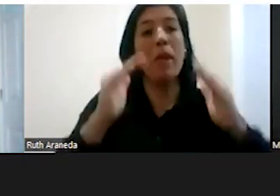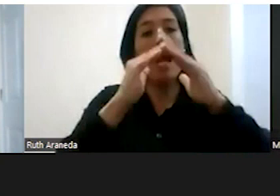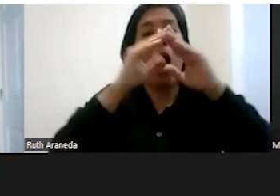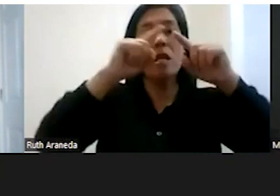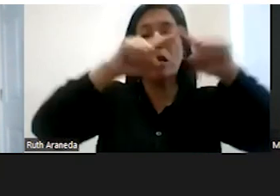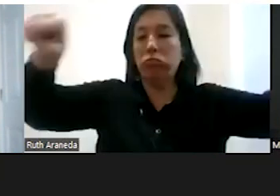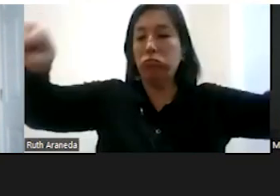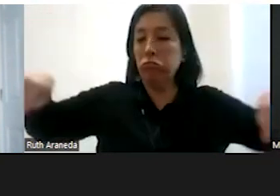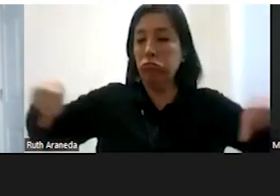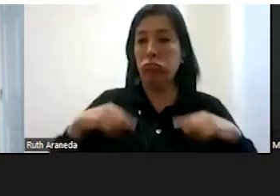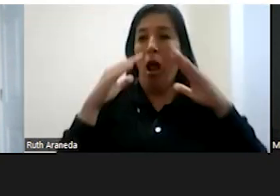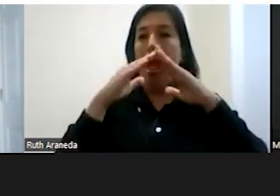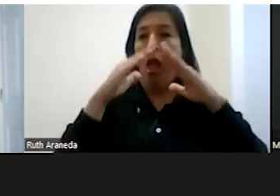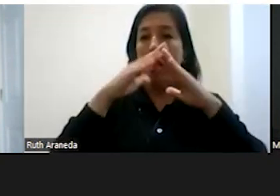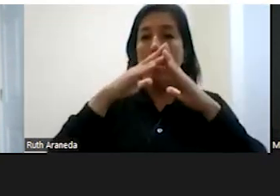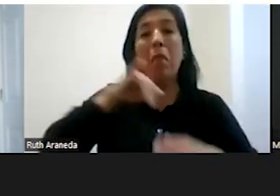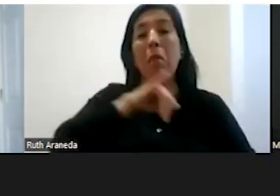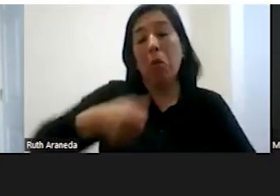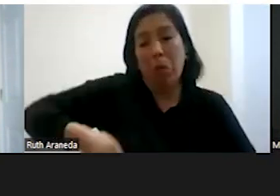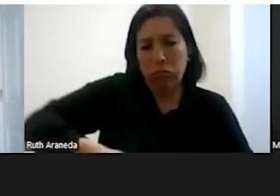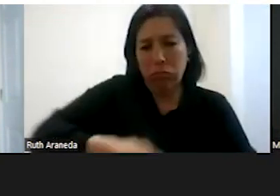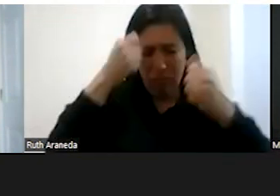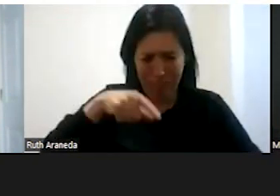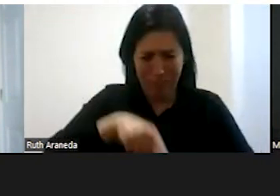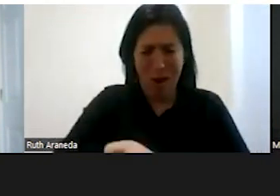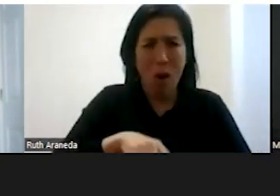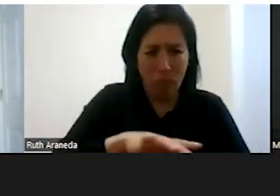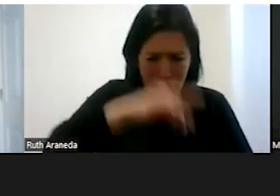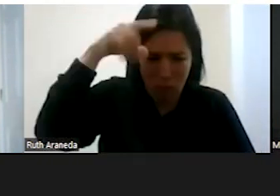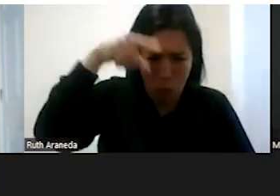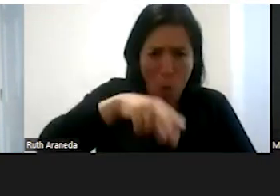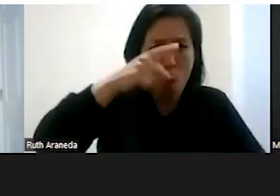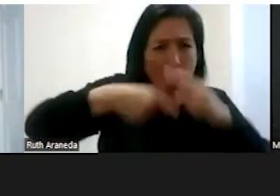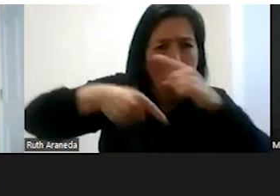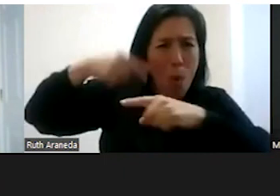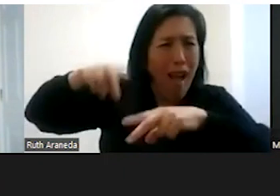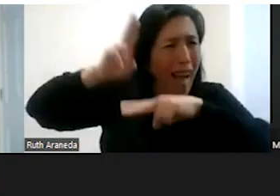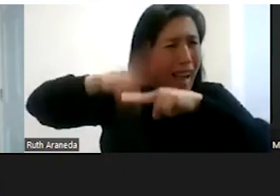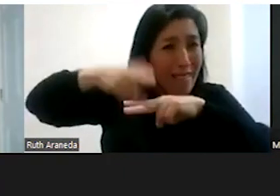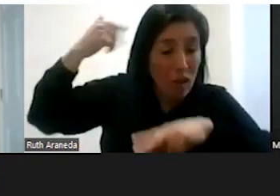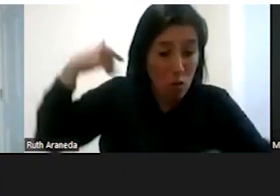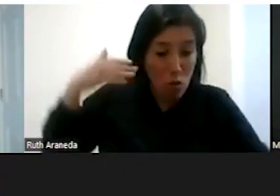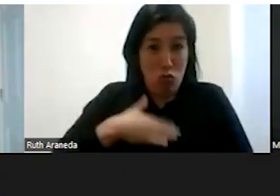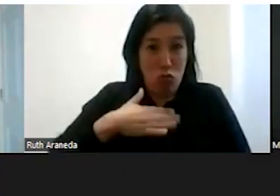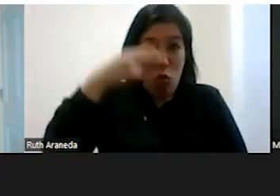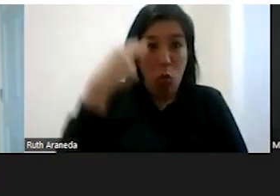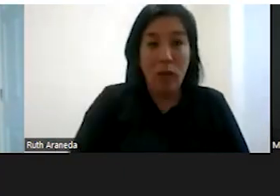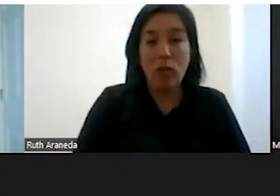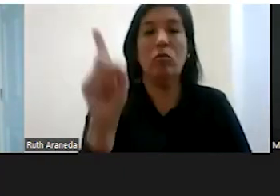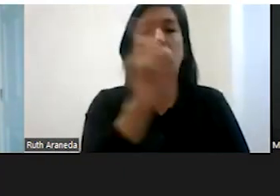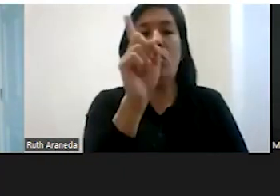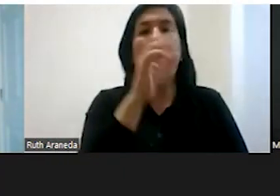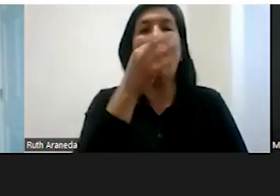una hectárea o 20.000 hectáreas, eso que está ahí, que es histórico o prehistórico, o, digamos, no es